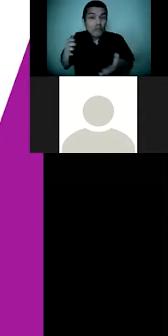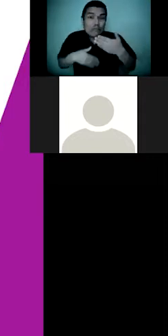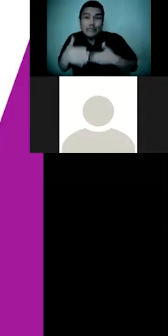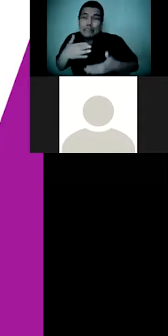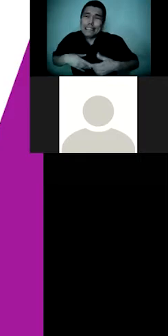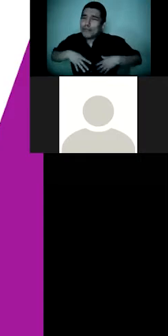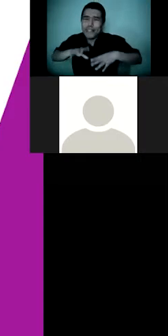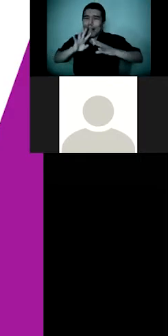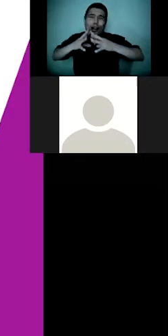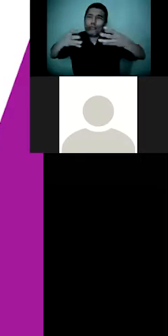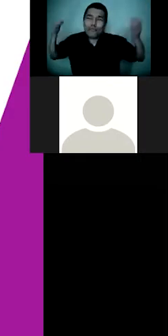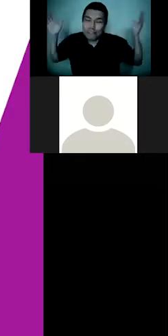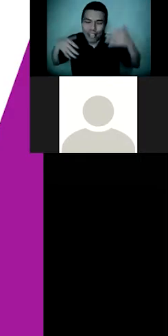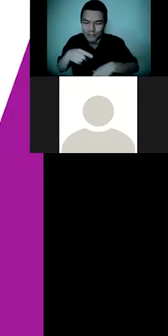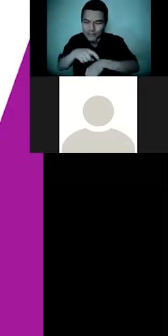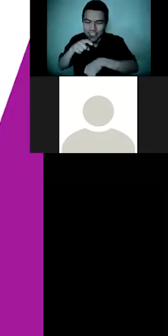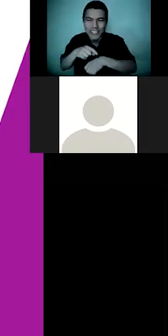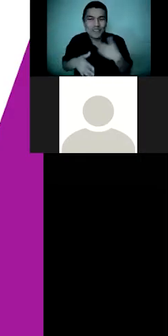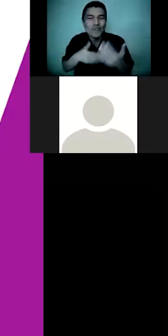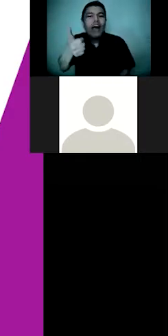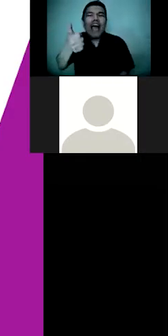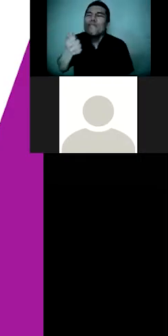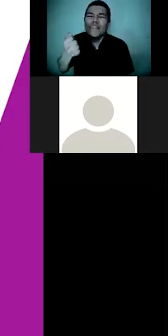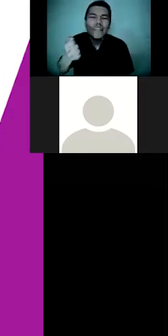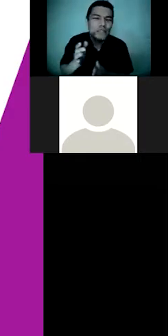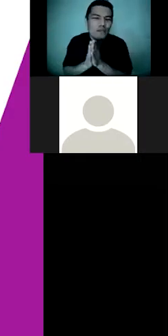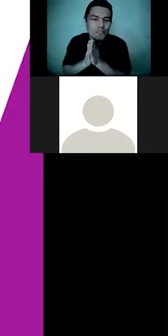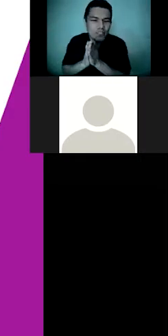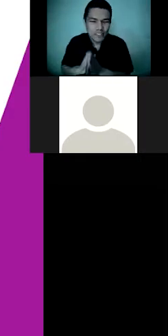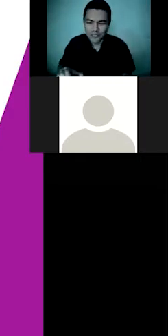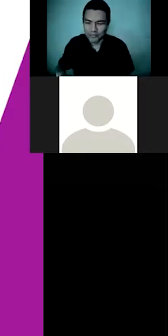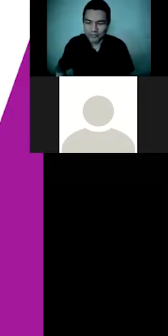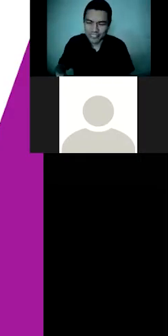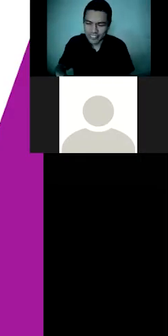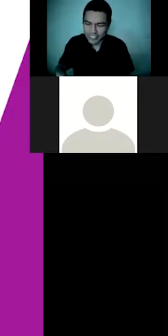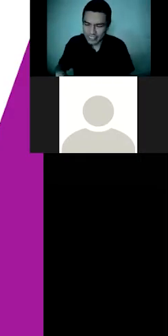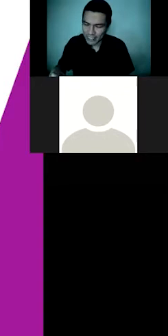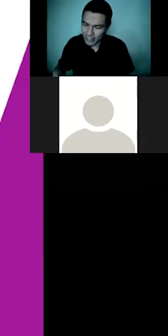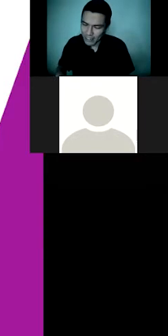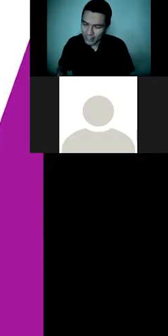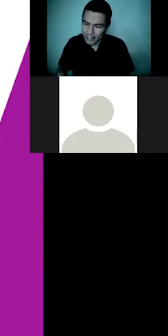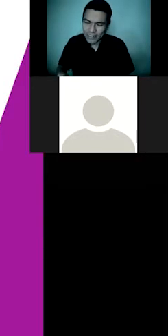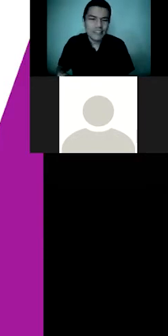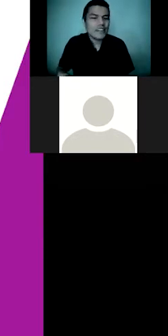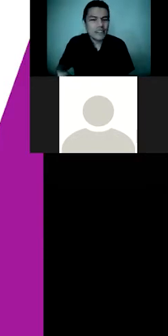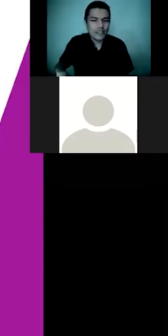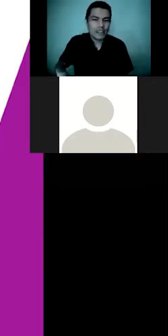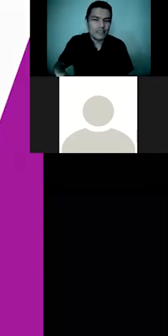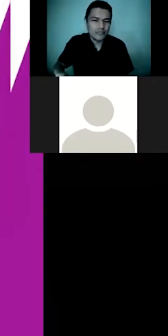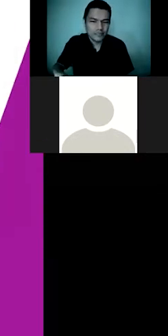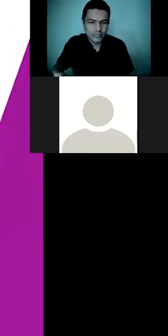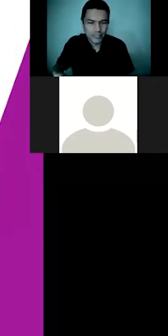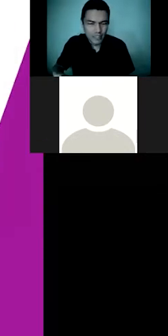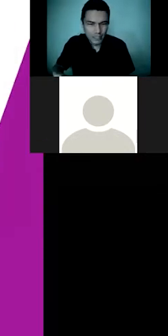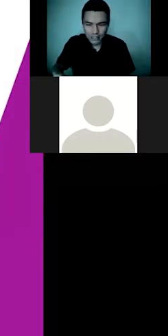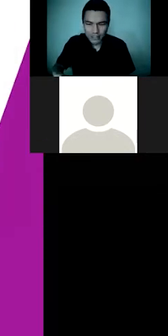mi identidad. Estoy hablando mucho y tengo que apurarme porque tenemos que terminar las diapositivas. La siguiente, por favor.